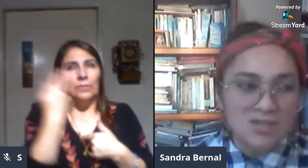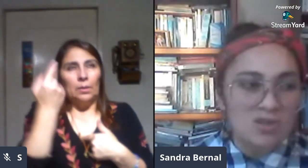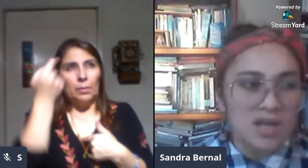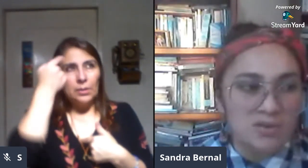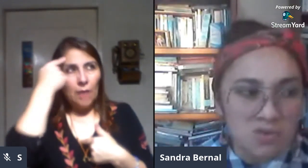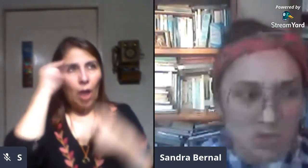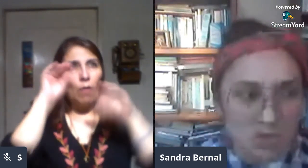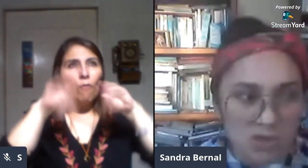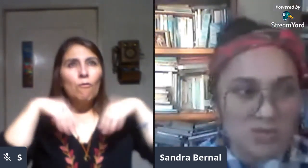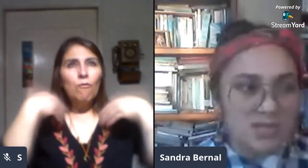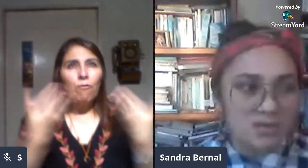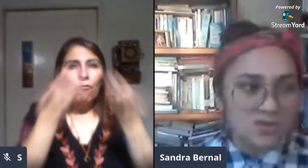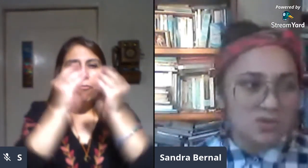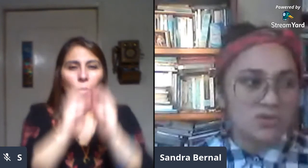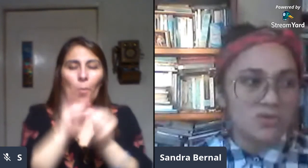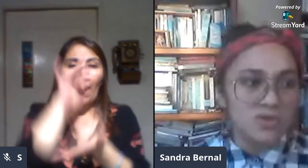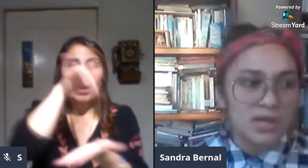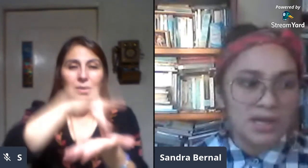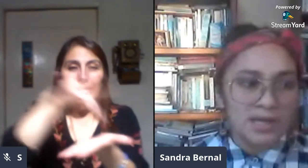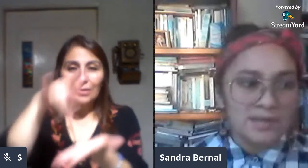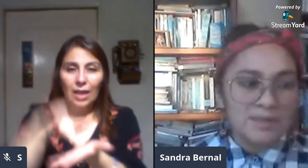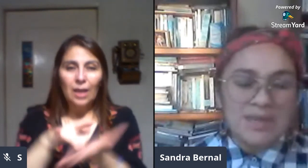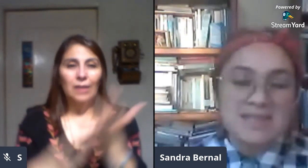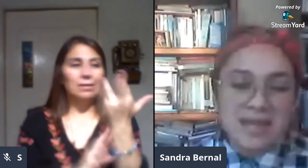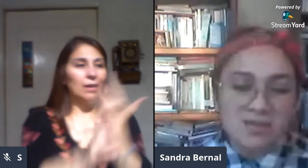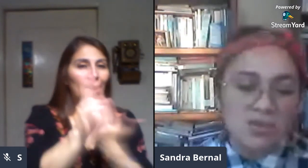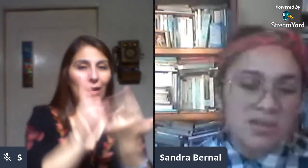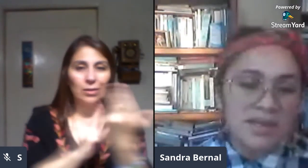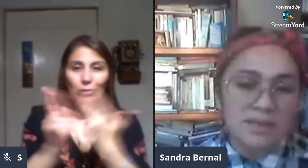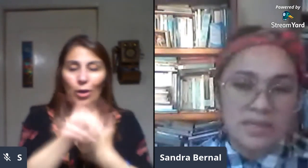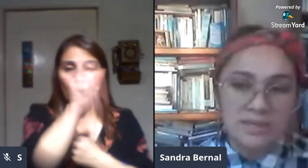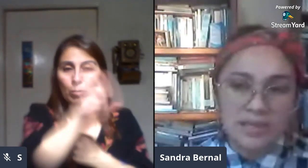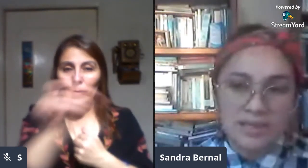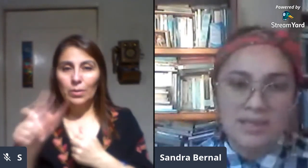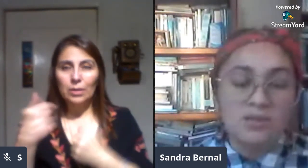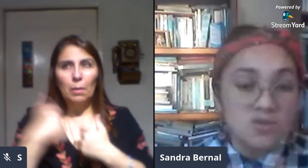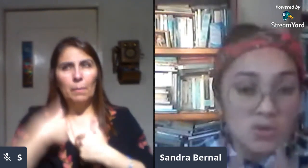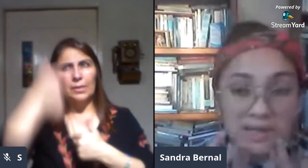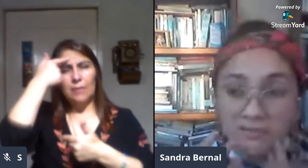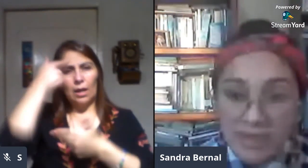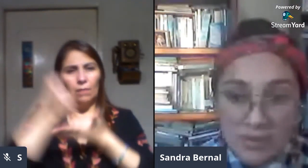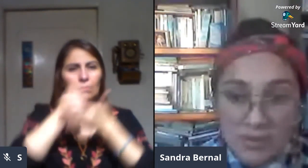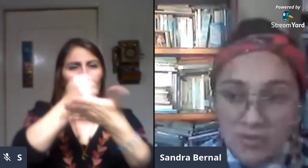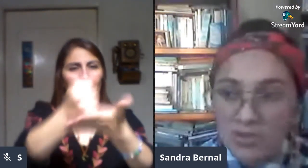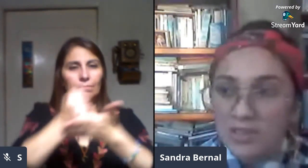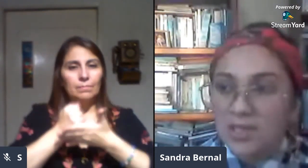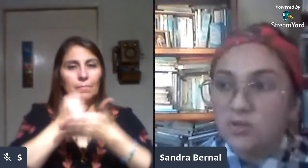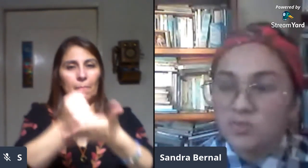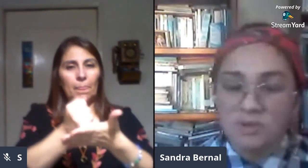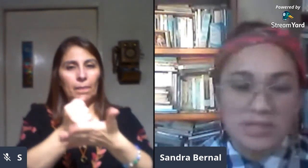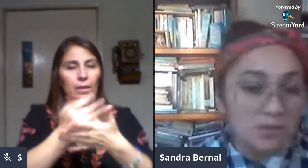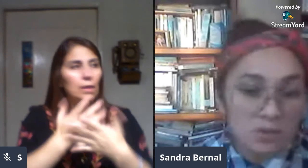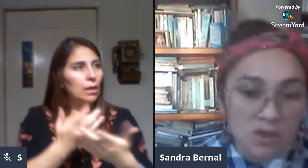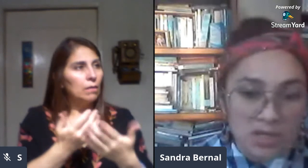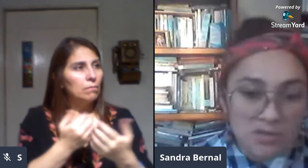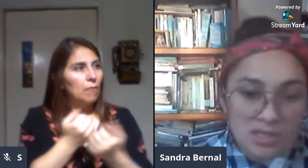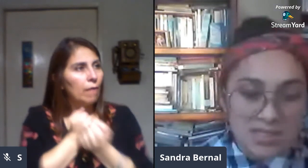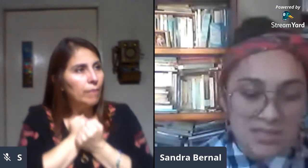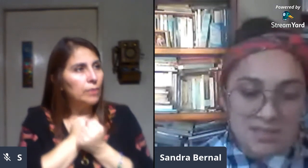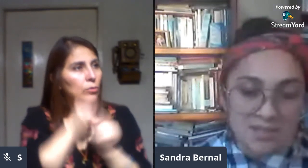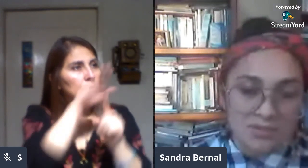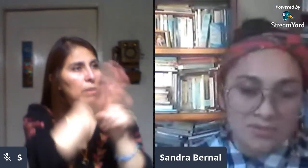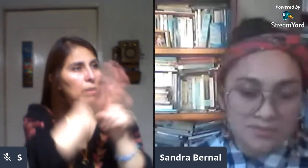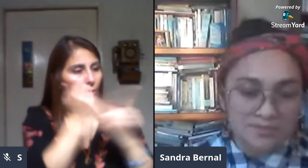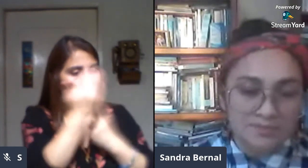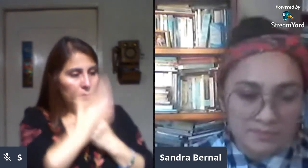de relacionarnos con las otras y los otros, de pensarnos solidariamente y de construir afectos que nos permitan no morirnos, así